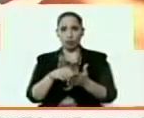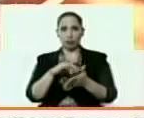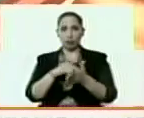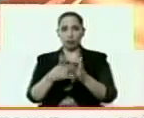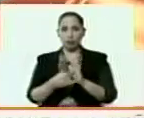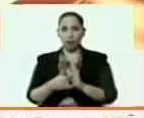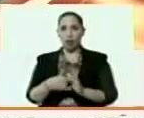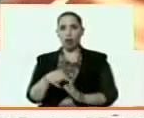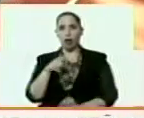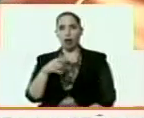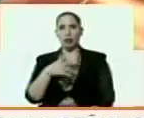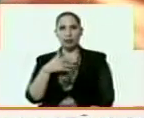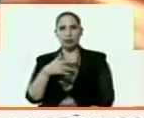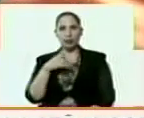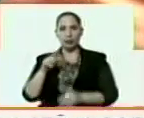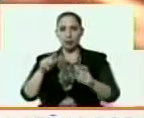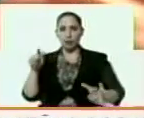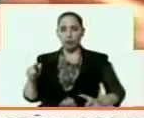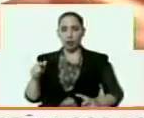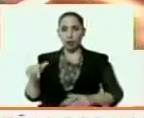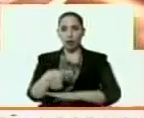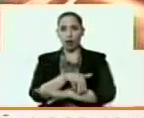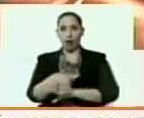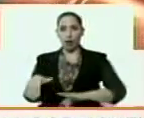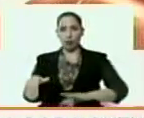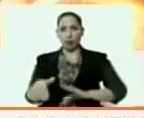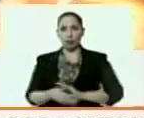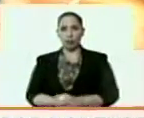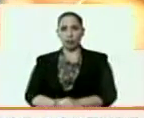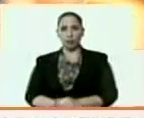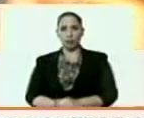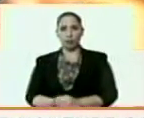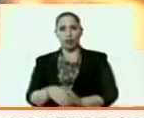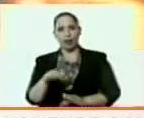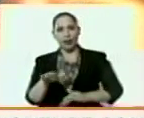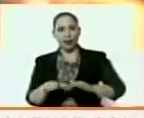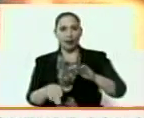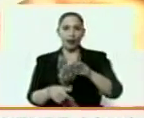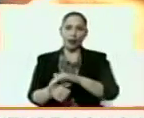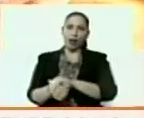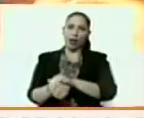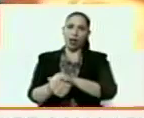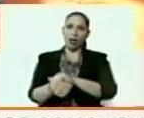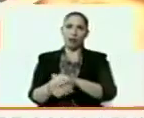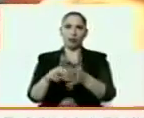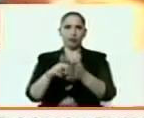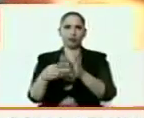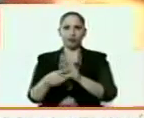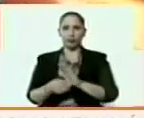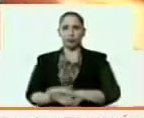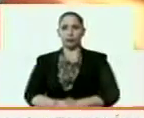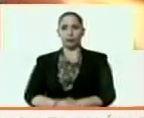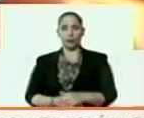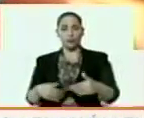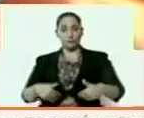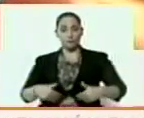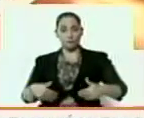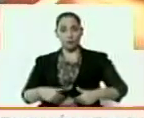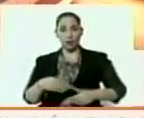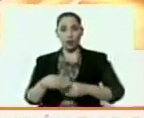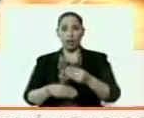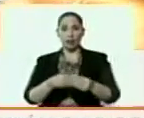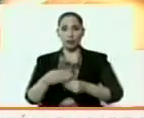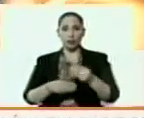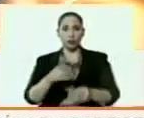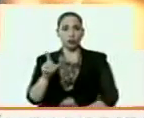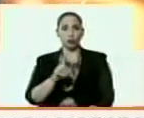que siente la gente en la calle es que va lento, o sea, es decir, que el esfuerzo que se hace no